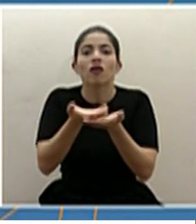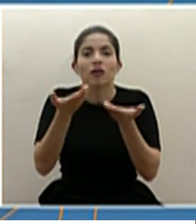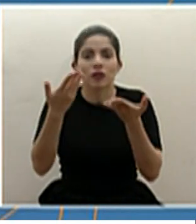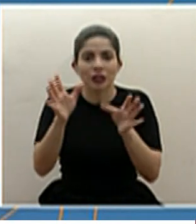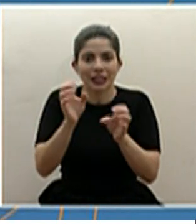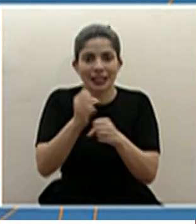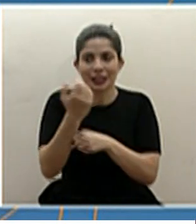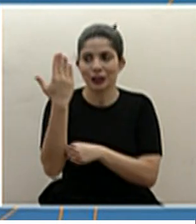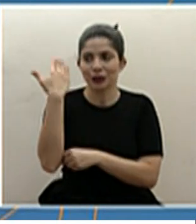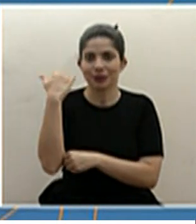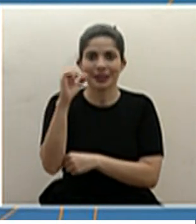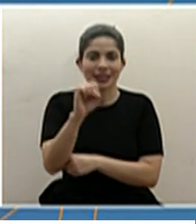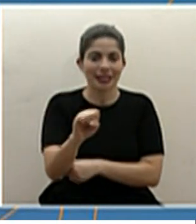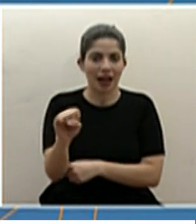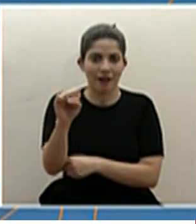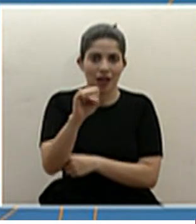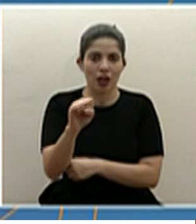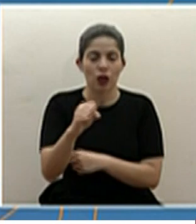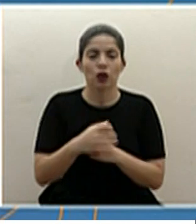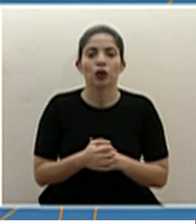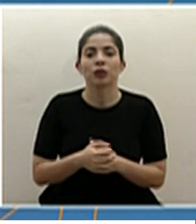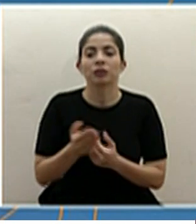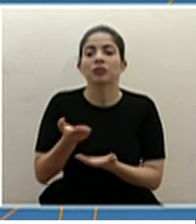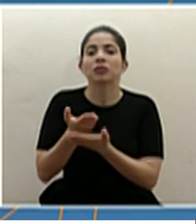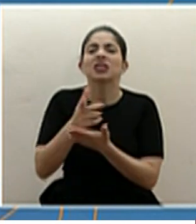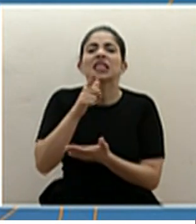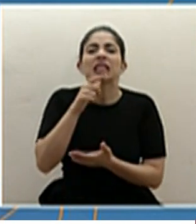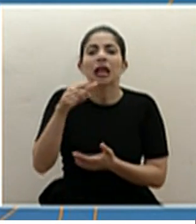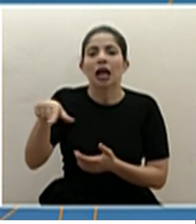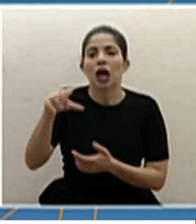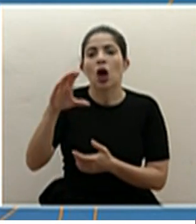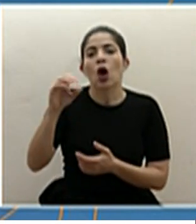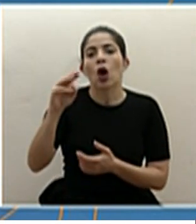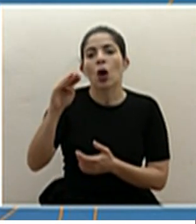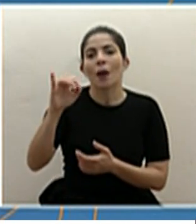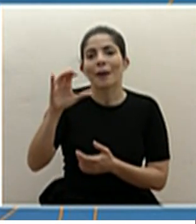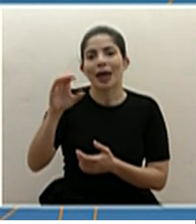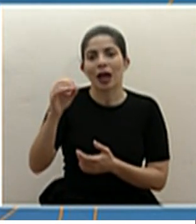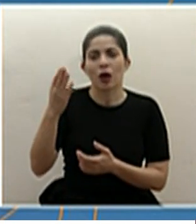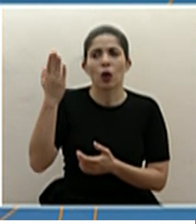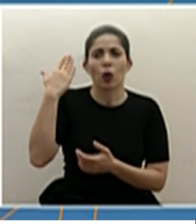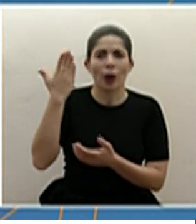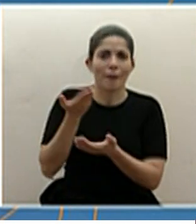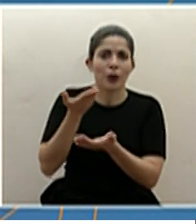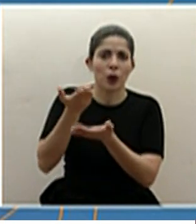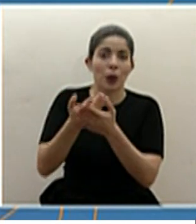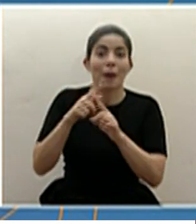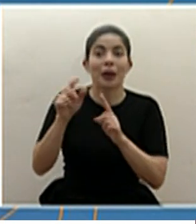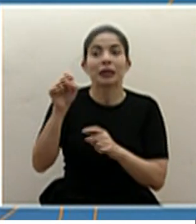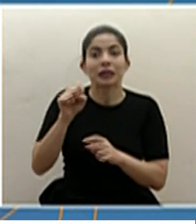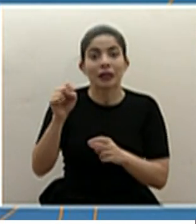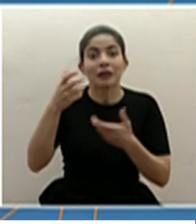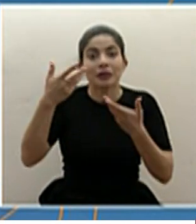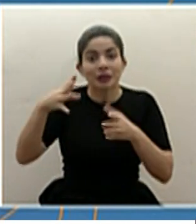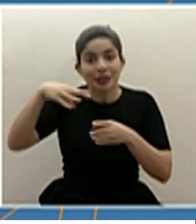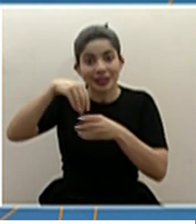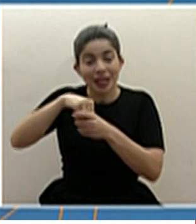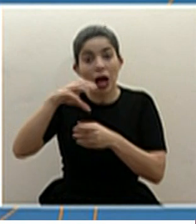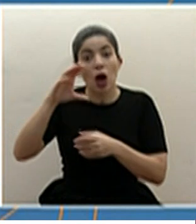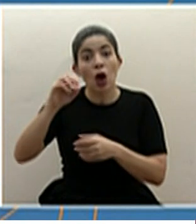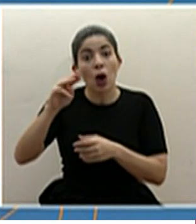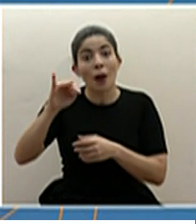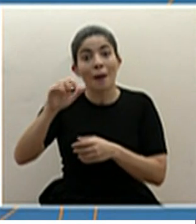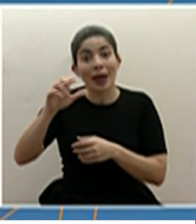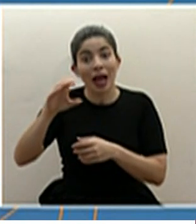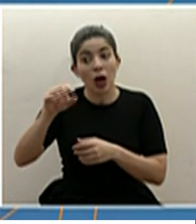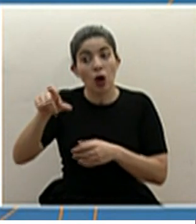hecho el sábado a el Comieco, bueno, que hemos propuesto desde hace mucho, pero que el sábado ya en Comieco no solo